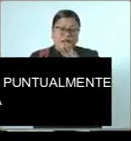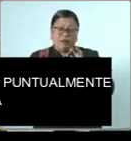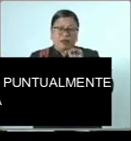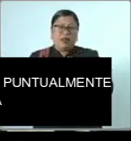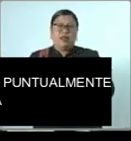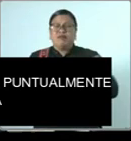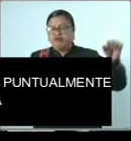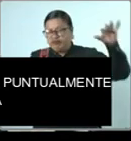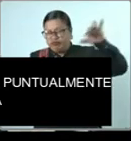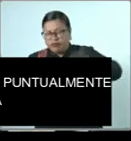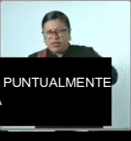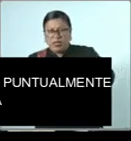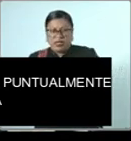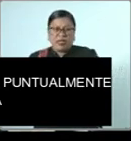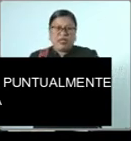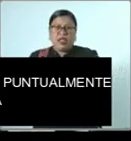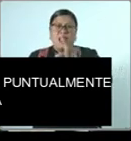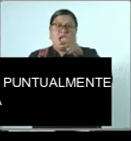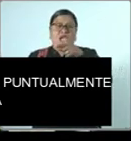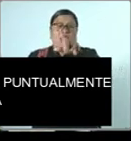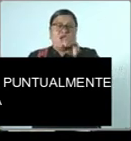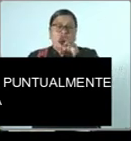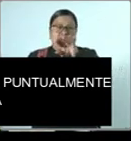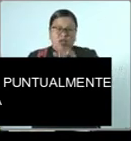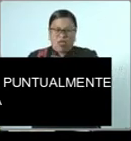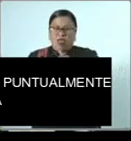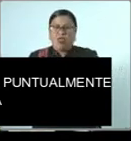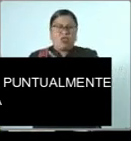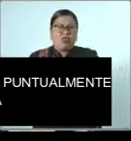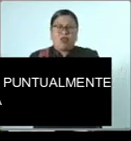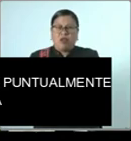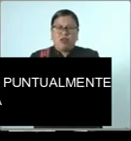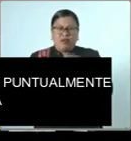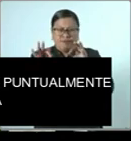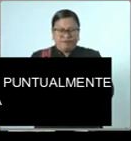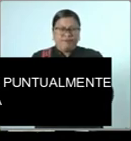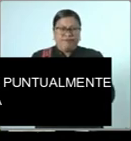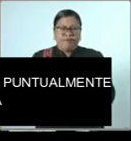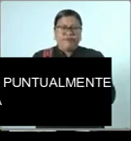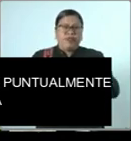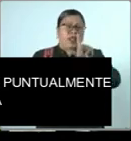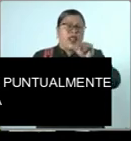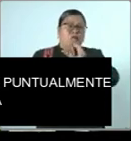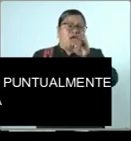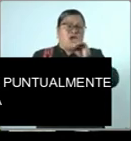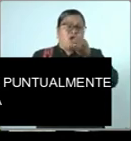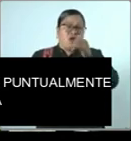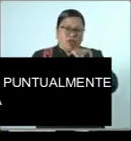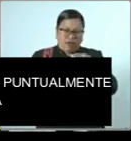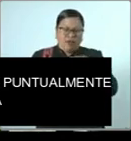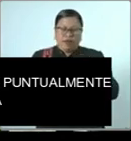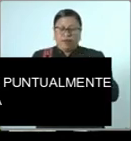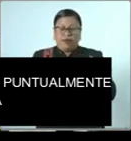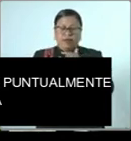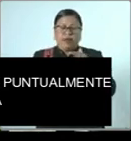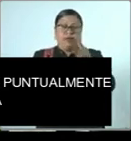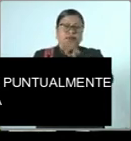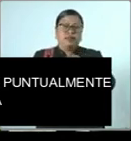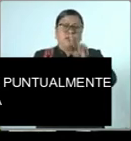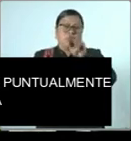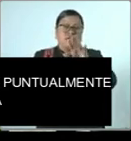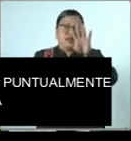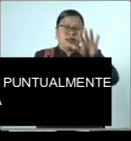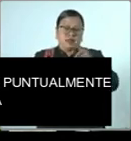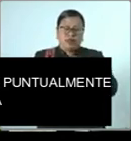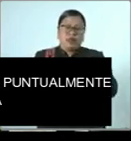la comunidad de San Gabriel y el ejido La Gloria, a la altura de La Joya, sobre las carreteras